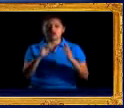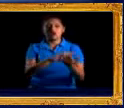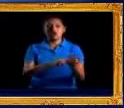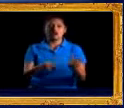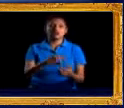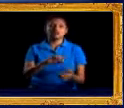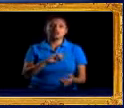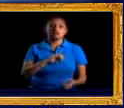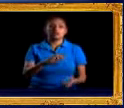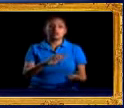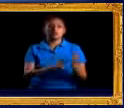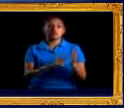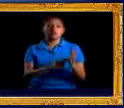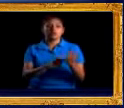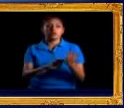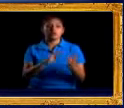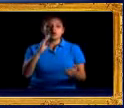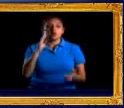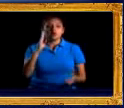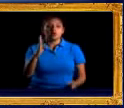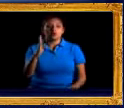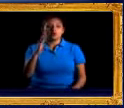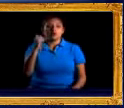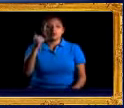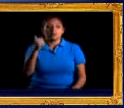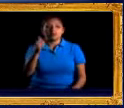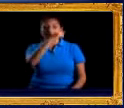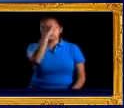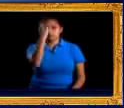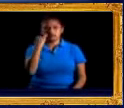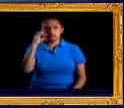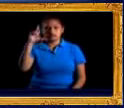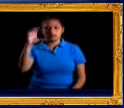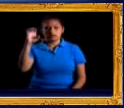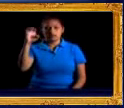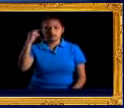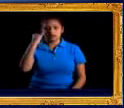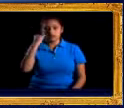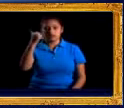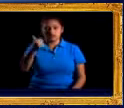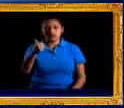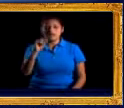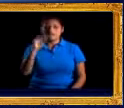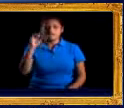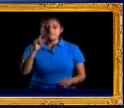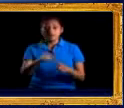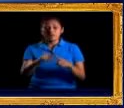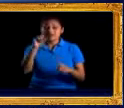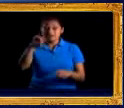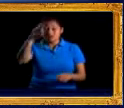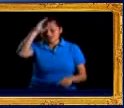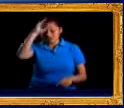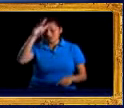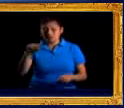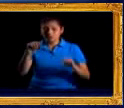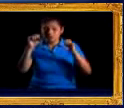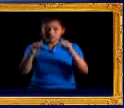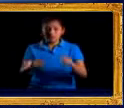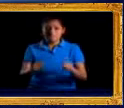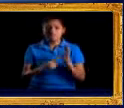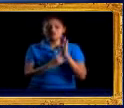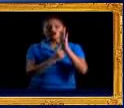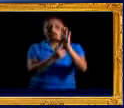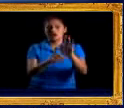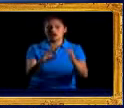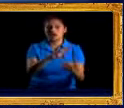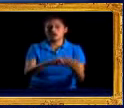traduce basileia. Por eso es que Satanás no le podía mostrar los reinos en las atmósferas que se mueve